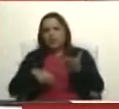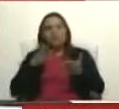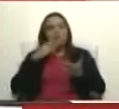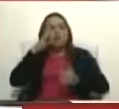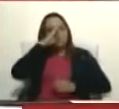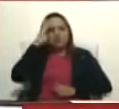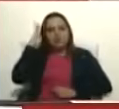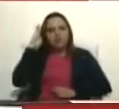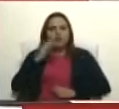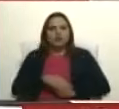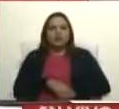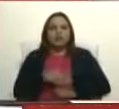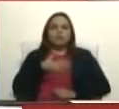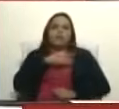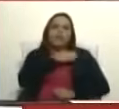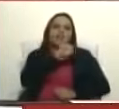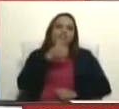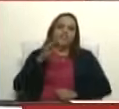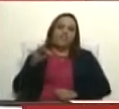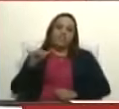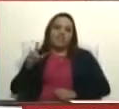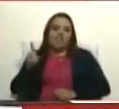Cabello y mi jefe Fidel, entonces,